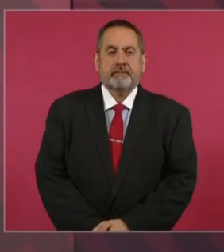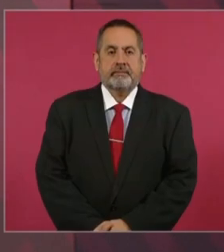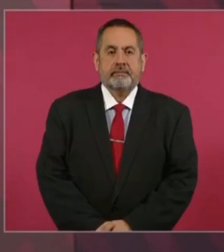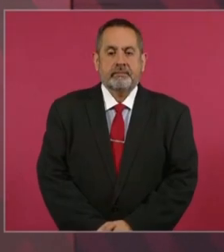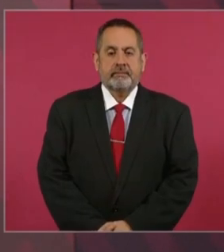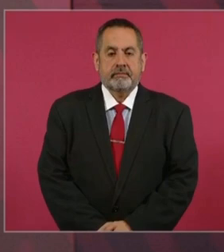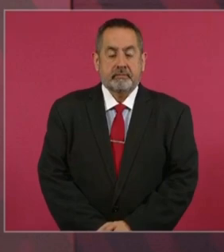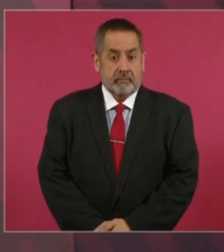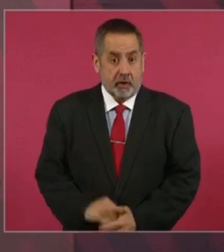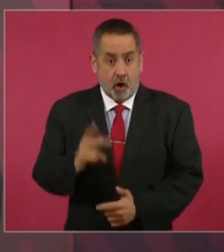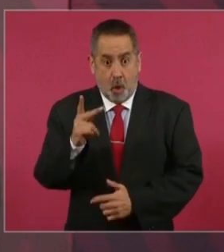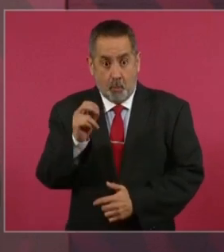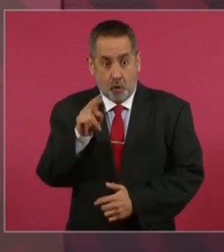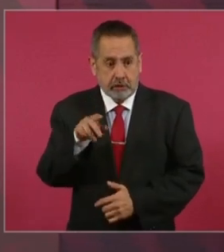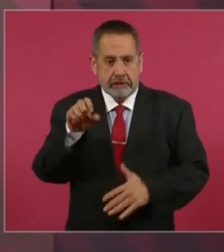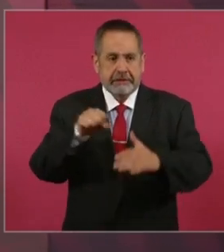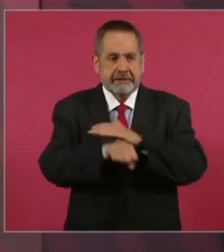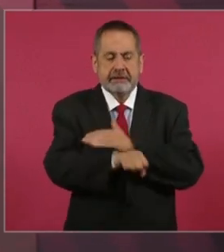porque era